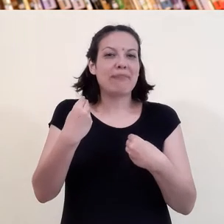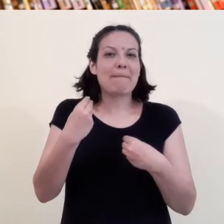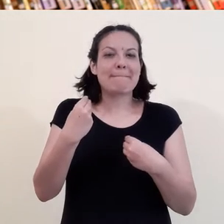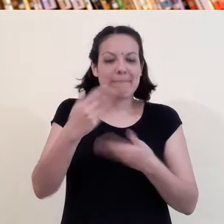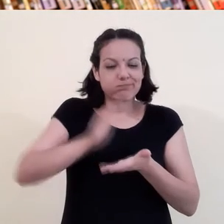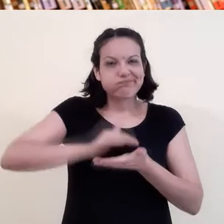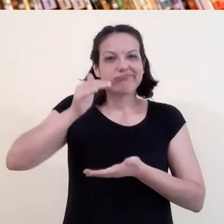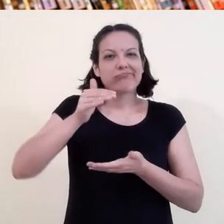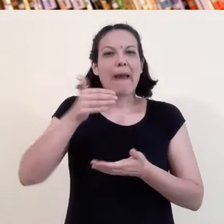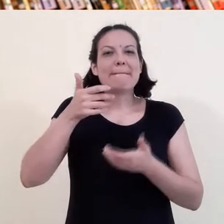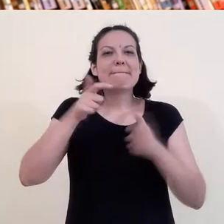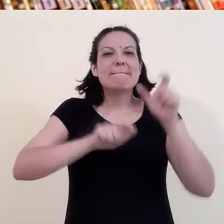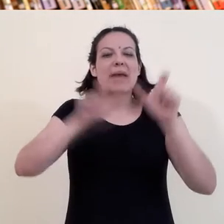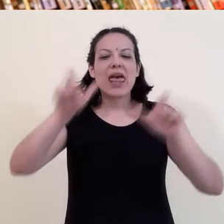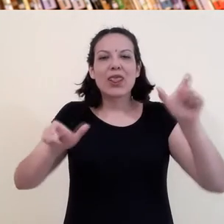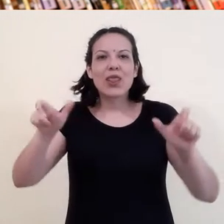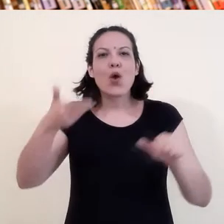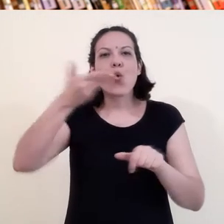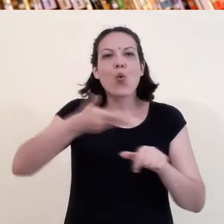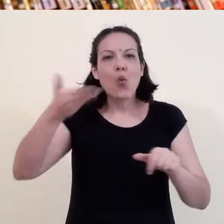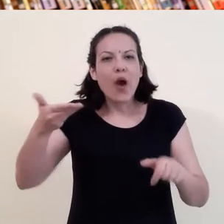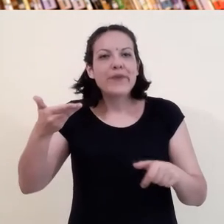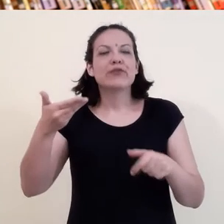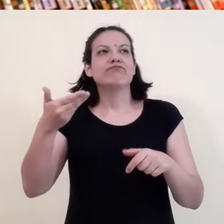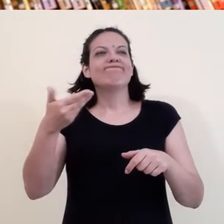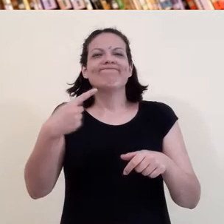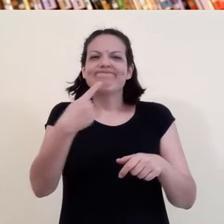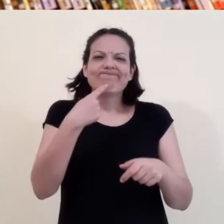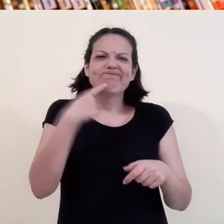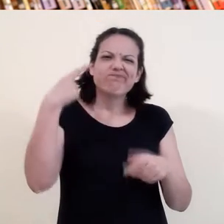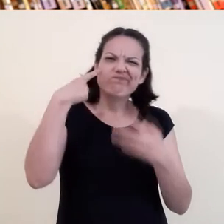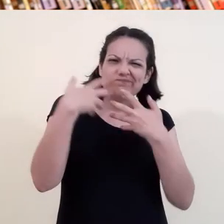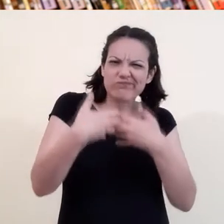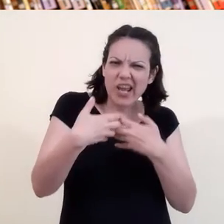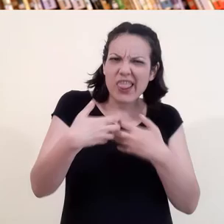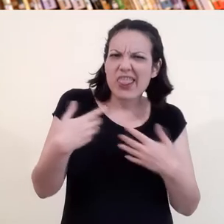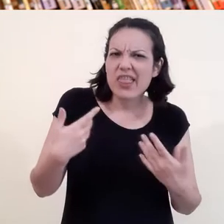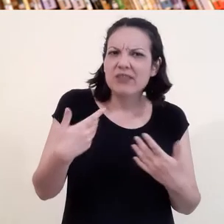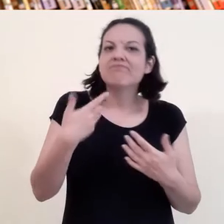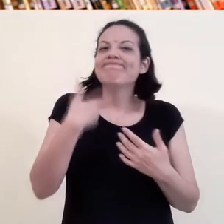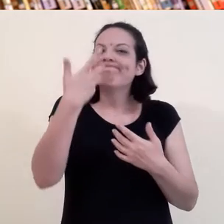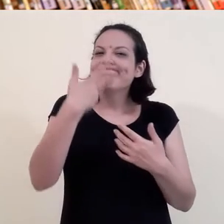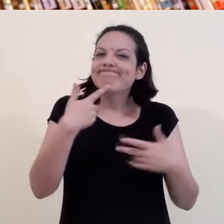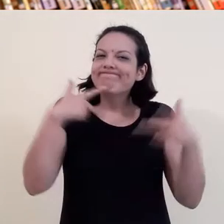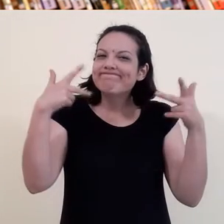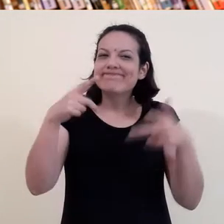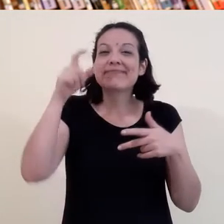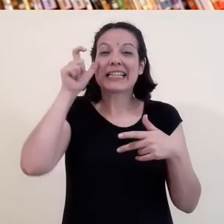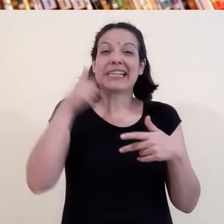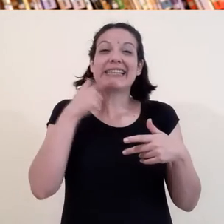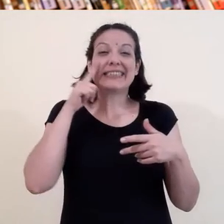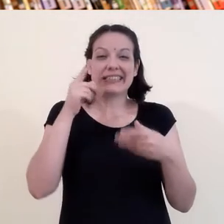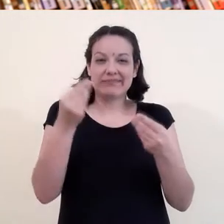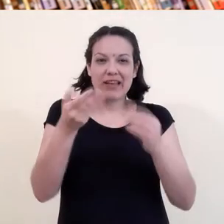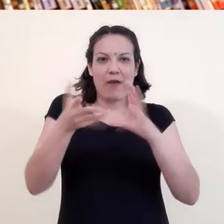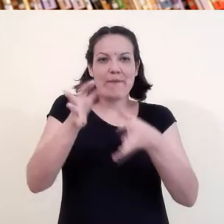sujetos, a ser crítico. A mí me gusta decir mucho y decir que la ESI es una de las